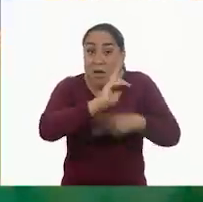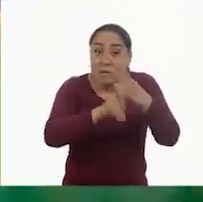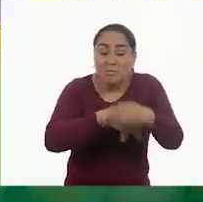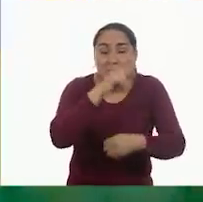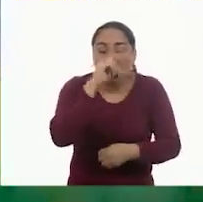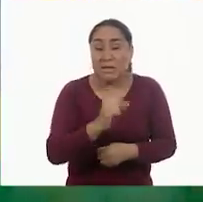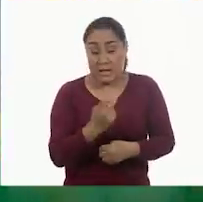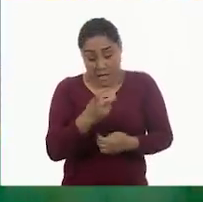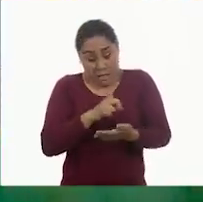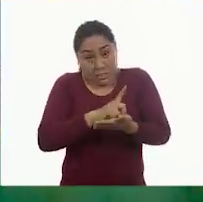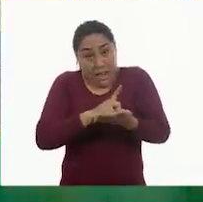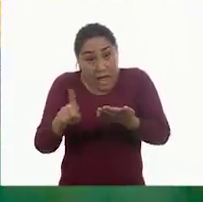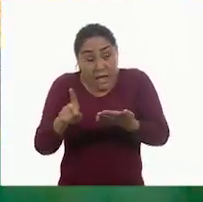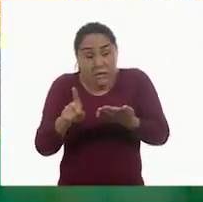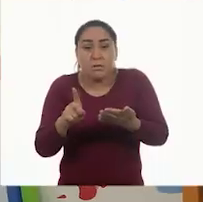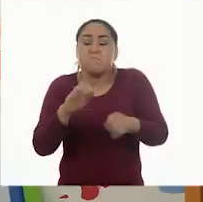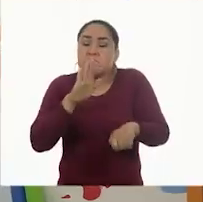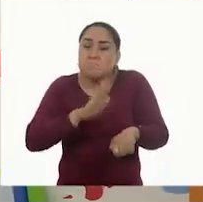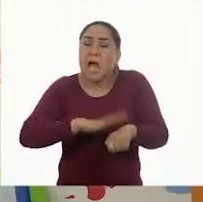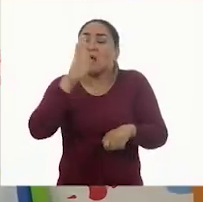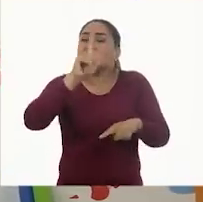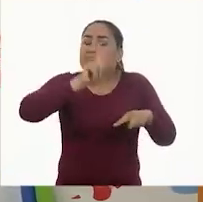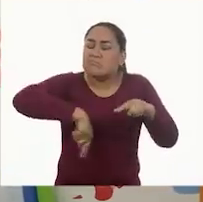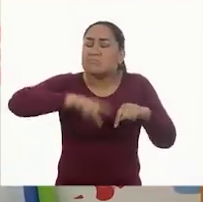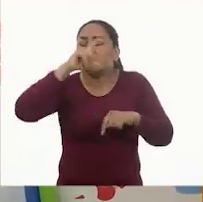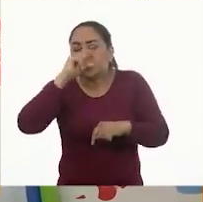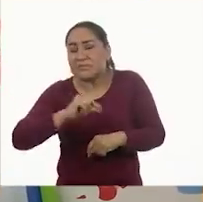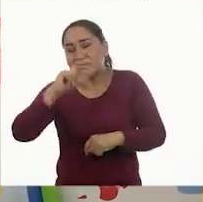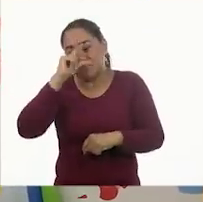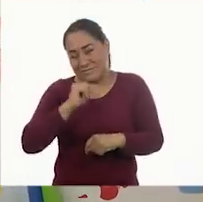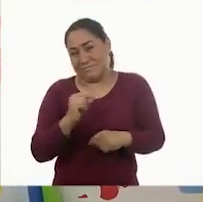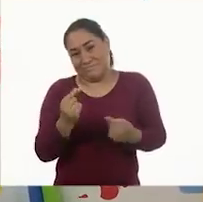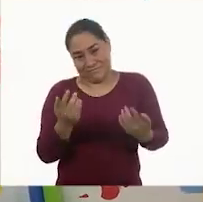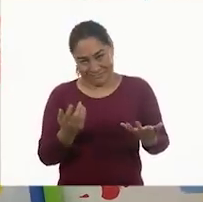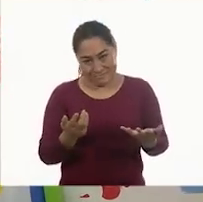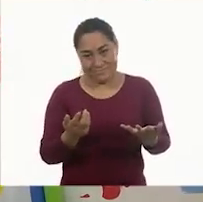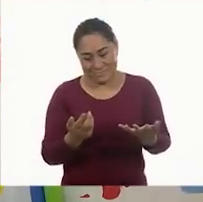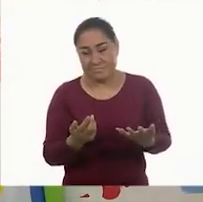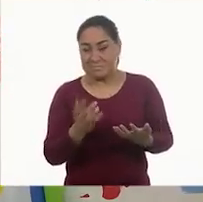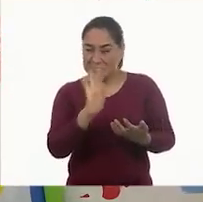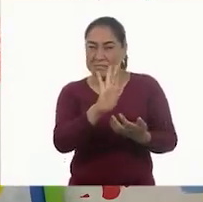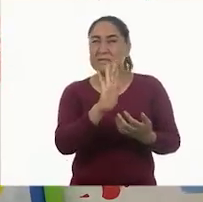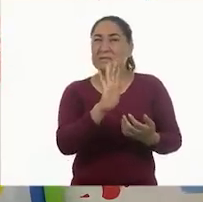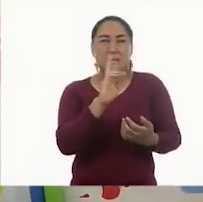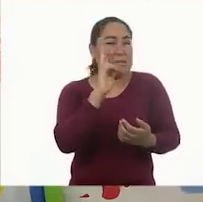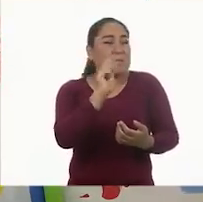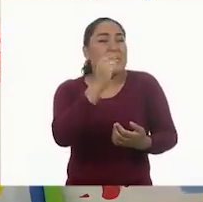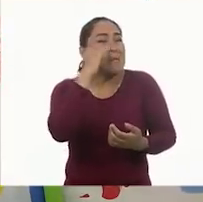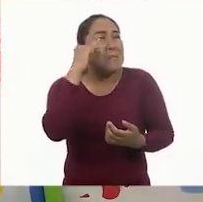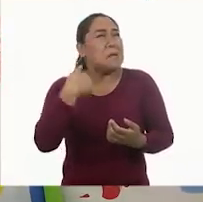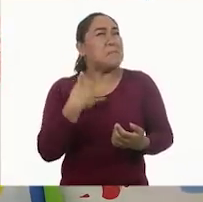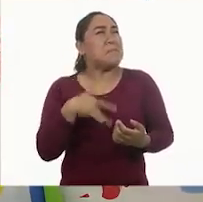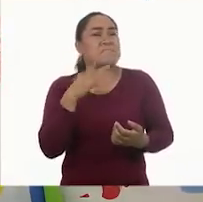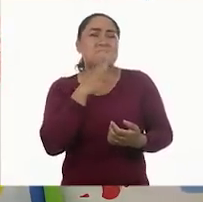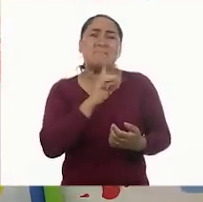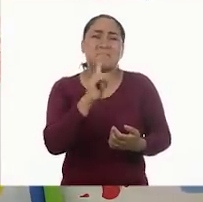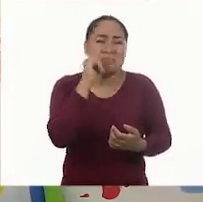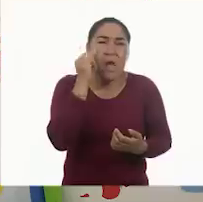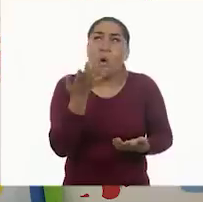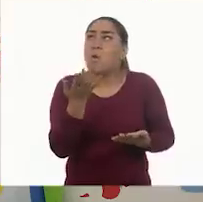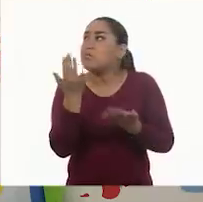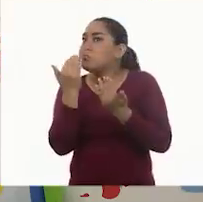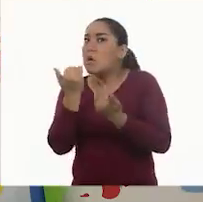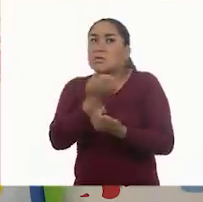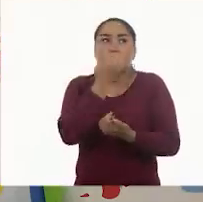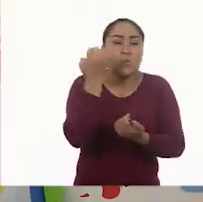entonces nuestros derechos pueden ser más vulnerados. Tal vez ahí no es tan claro que me sienta mal, ¿verdad? O que diga, ay, pues no hay escuela,